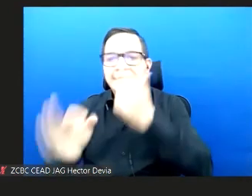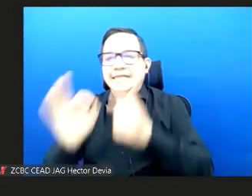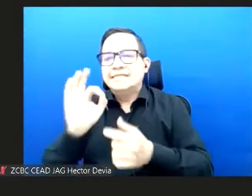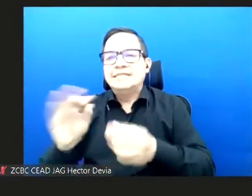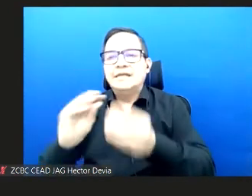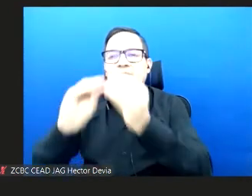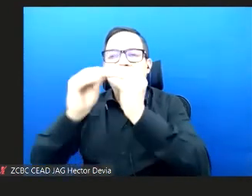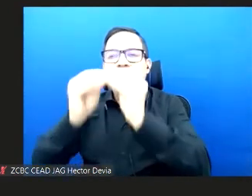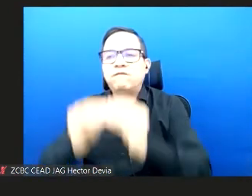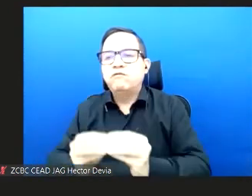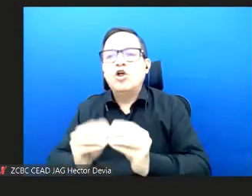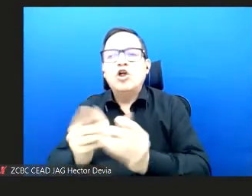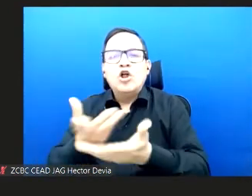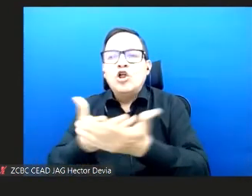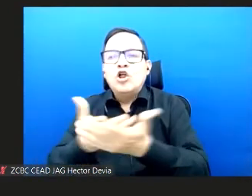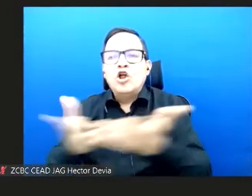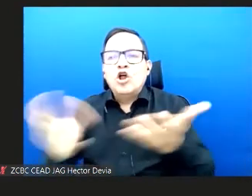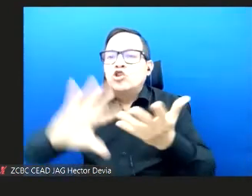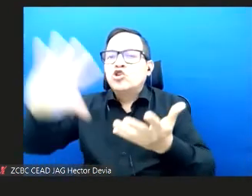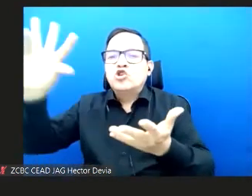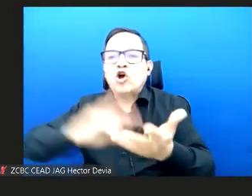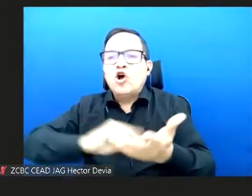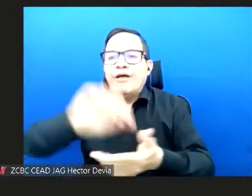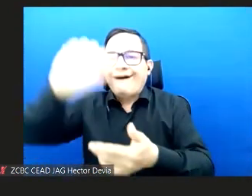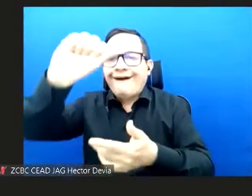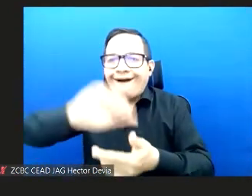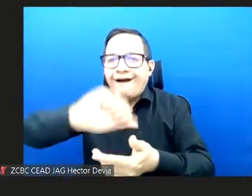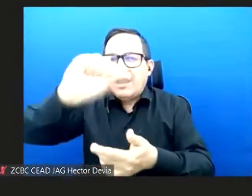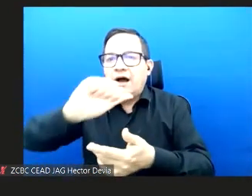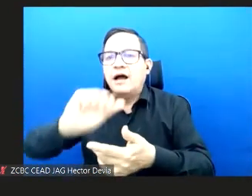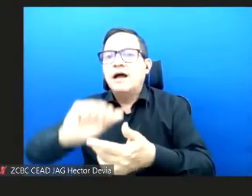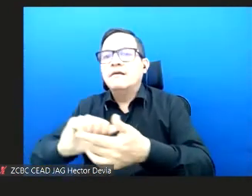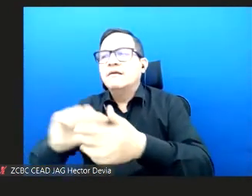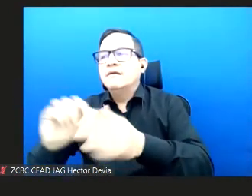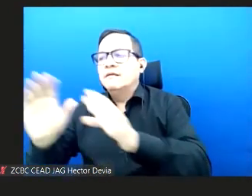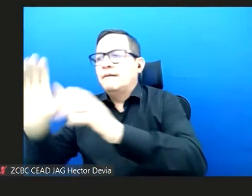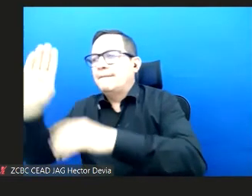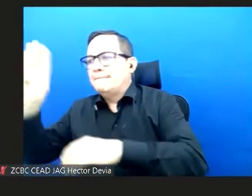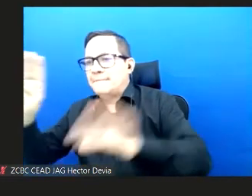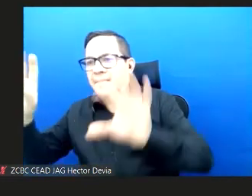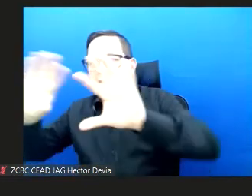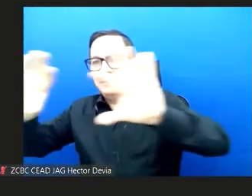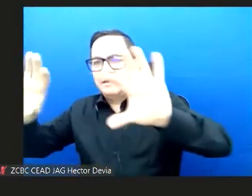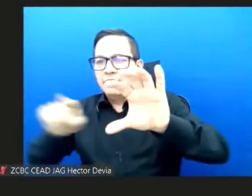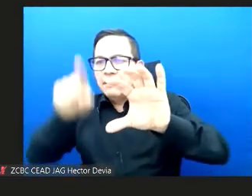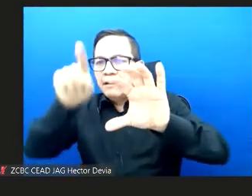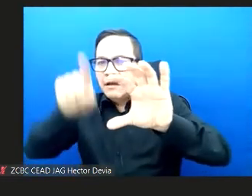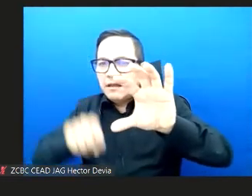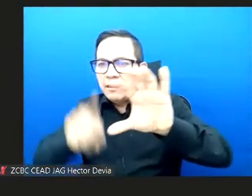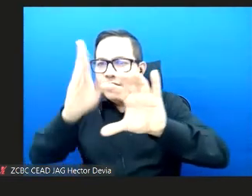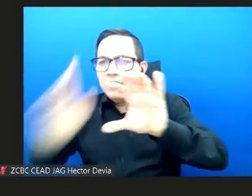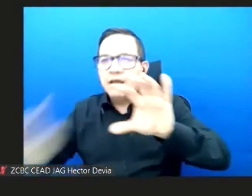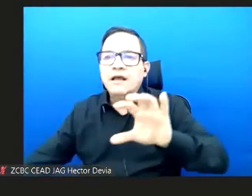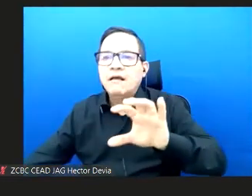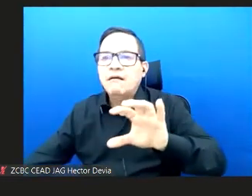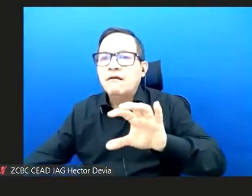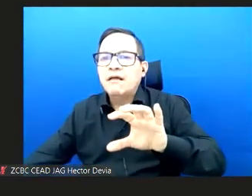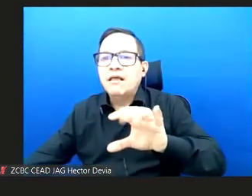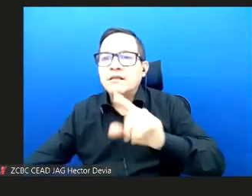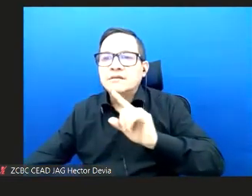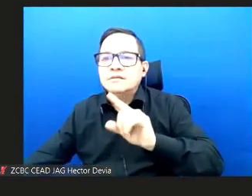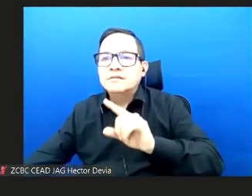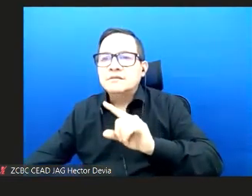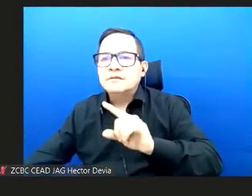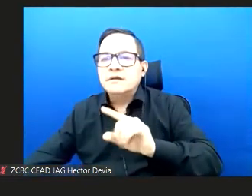serían todo lo de A, todo lo de B, menos la intersección. Entonces estamos viendo que la intersección es 3,